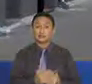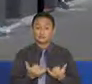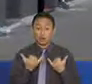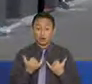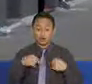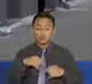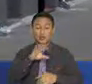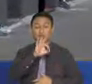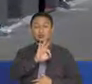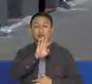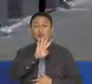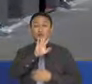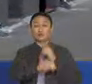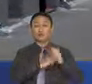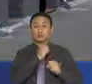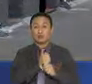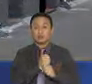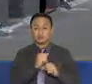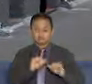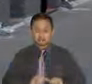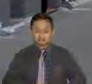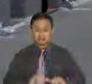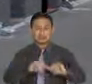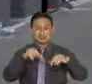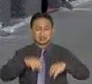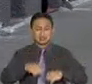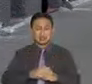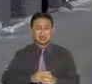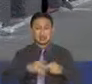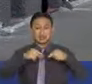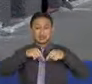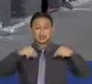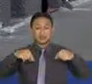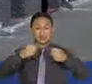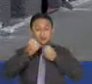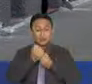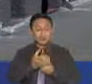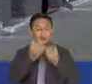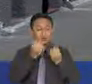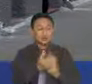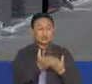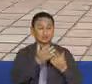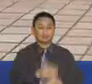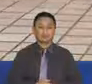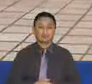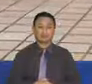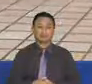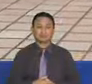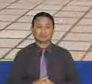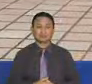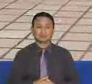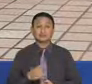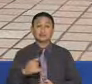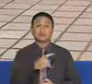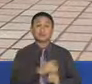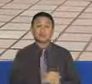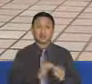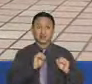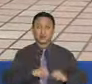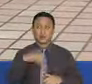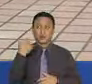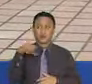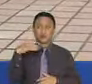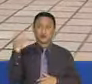hoy a sus 94 años continúa deleitando con sus composiciones a toda la ciudad lo llaman el rey del pirujo